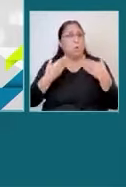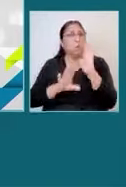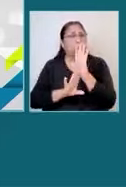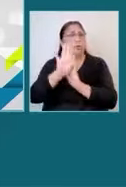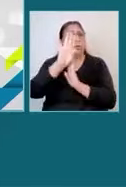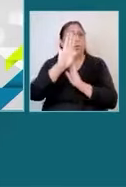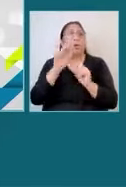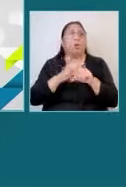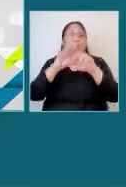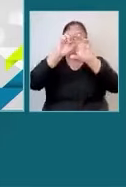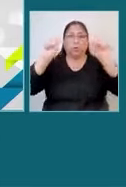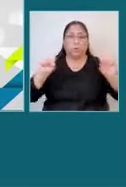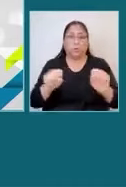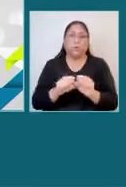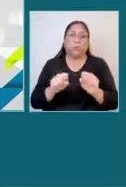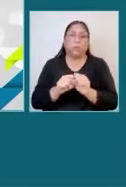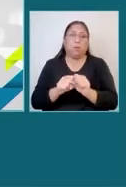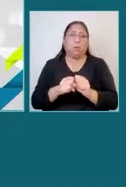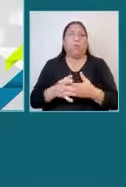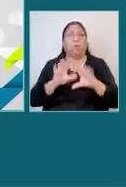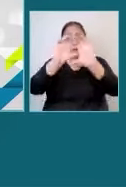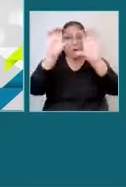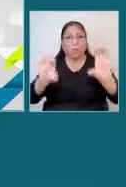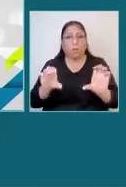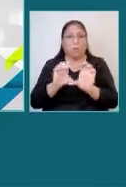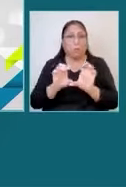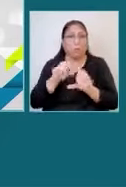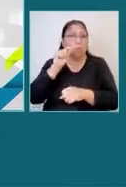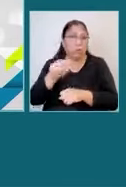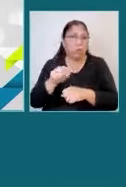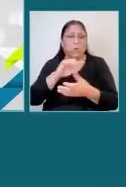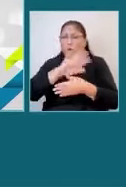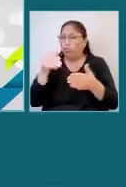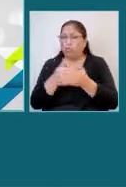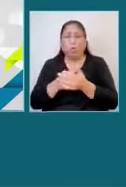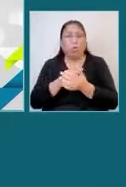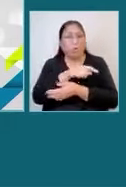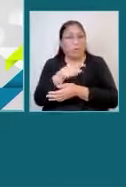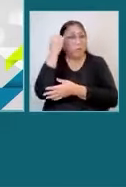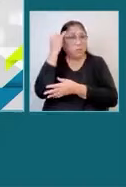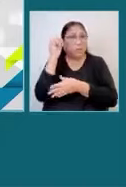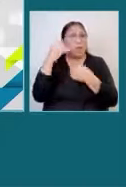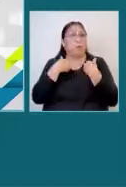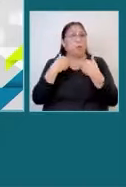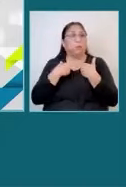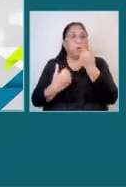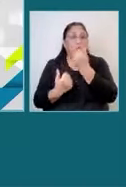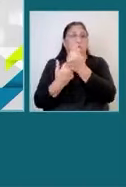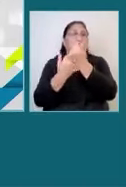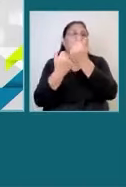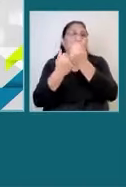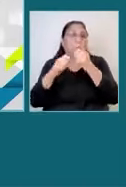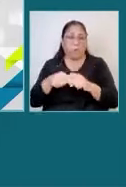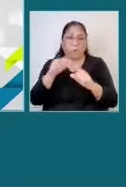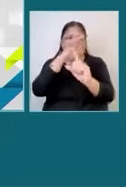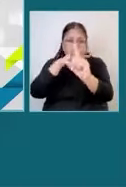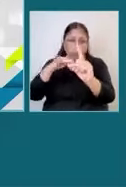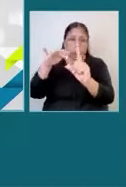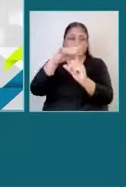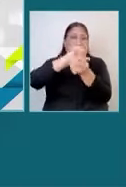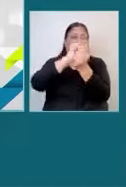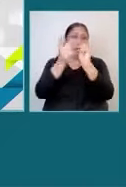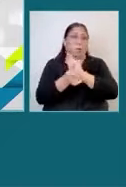de acreditación de incubadoras y aceleradoras, ¿no? Todas estas iniciativas también tienen un foco en sostenibilidad y cambio climático. Al